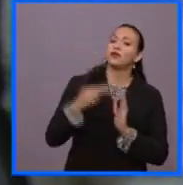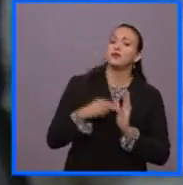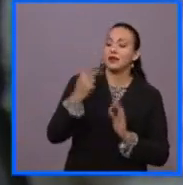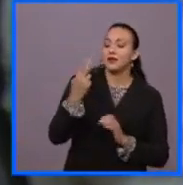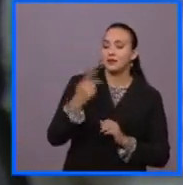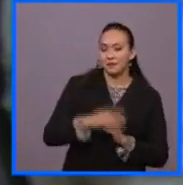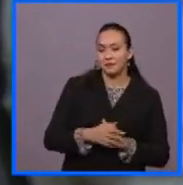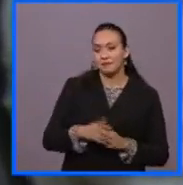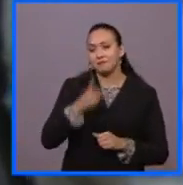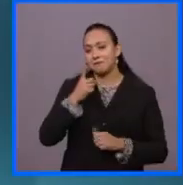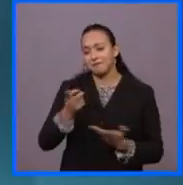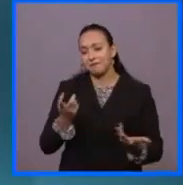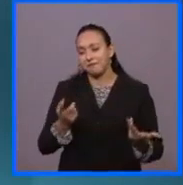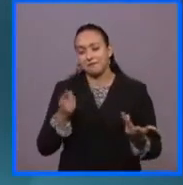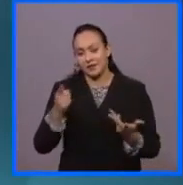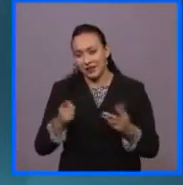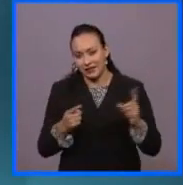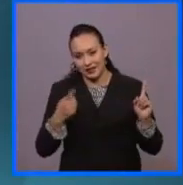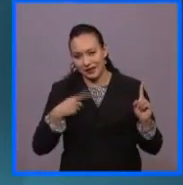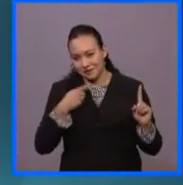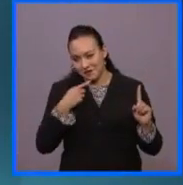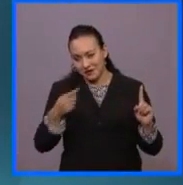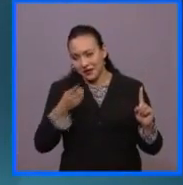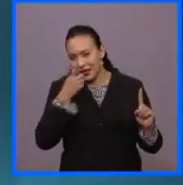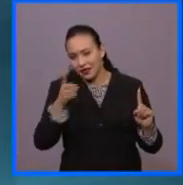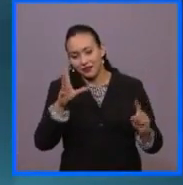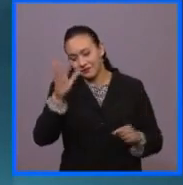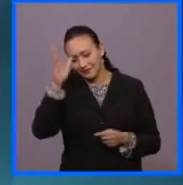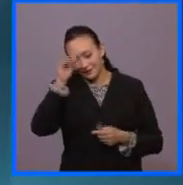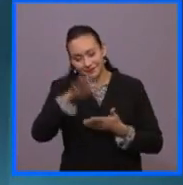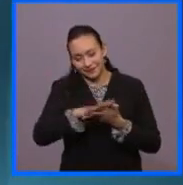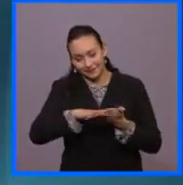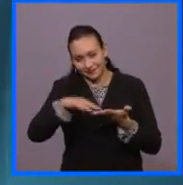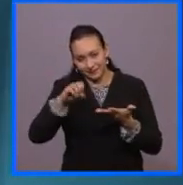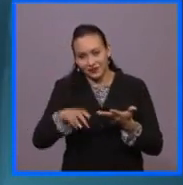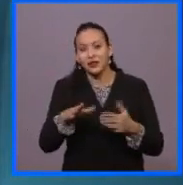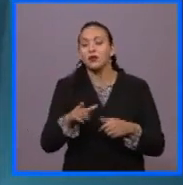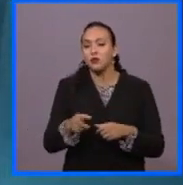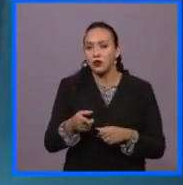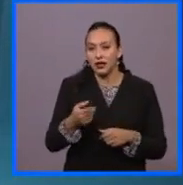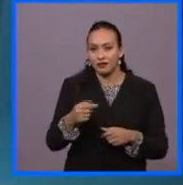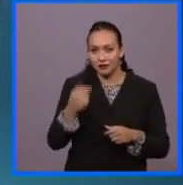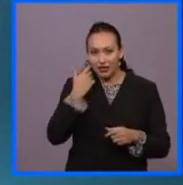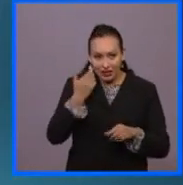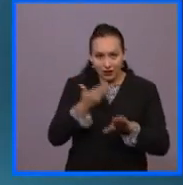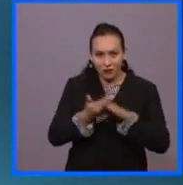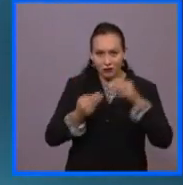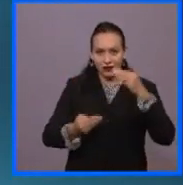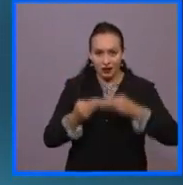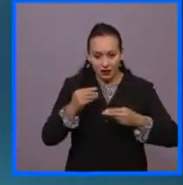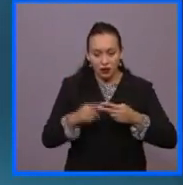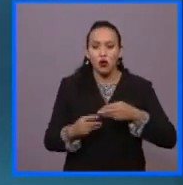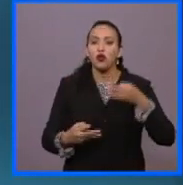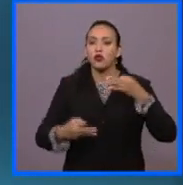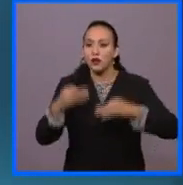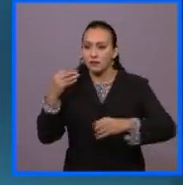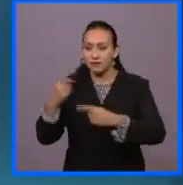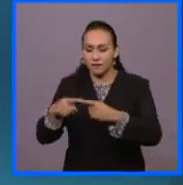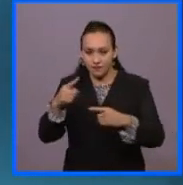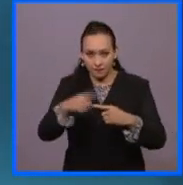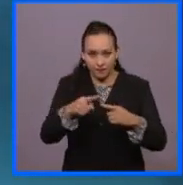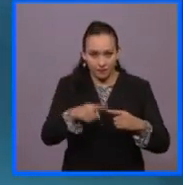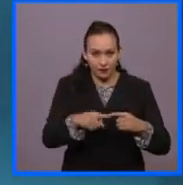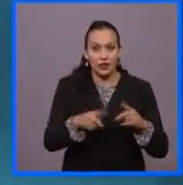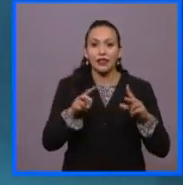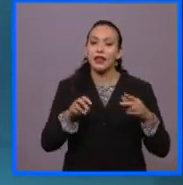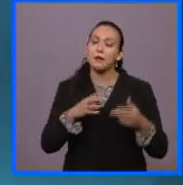50/2025 por los resultados controvertidos para los fines de impugnar la elección de personas magistradas de tribunales colegiados de